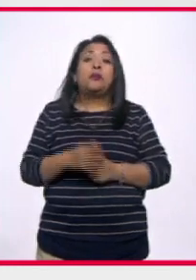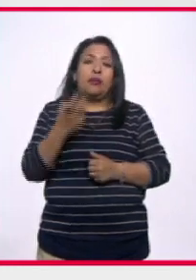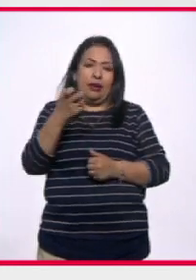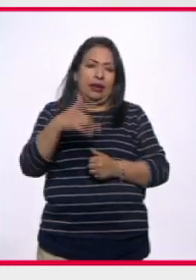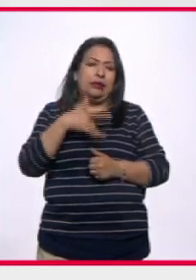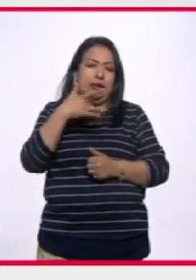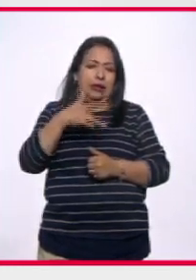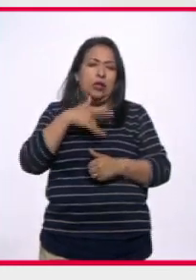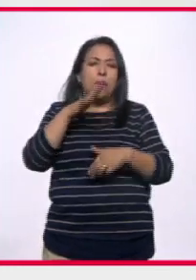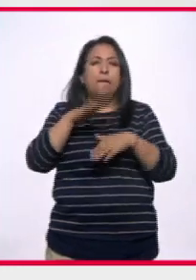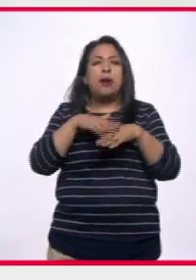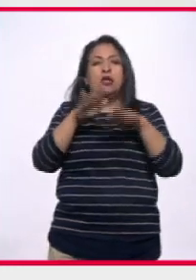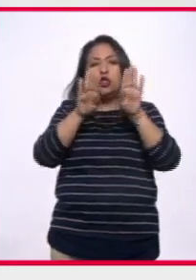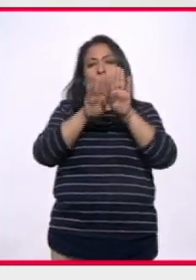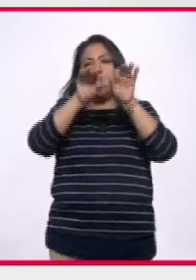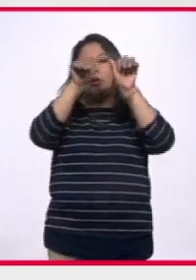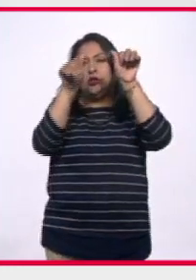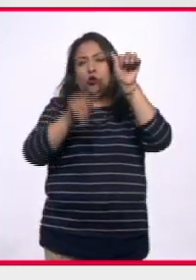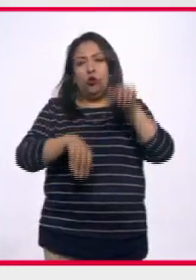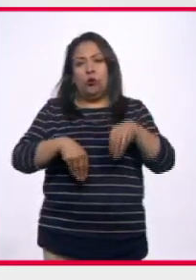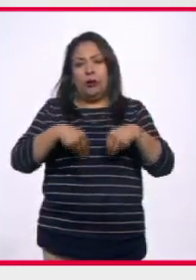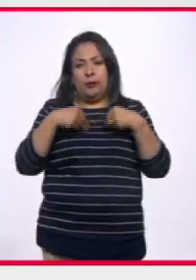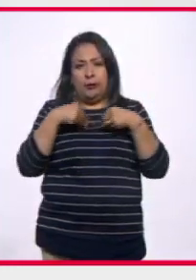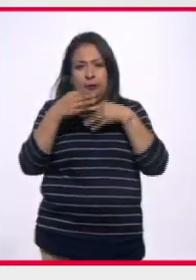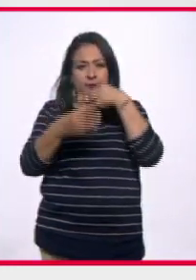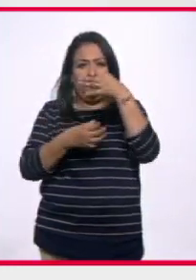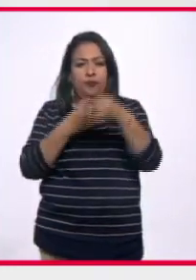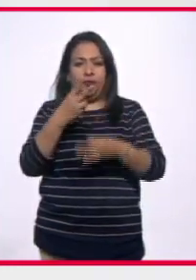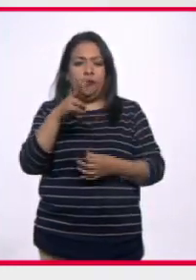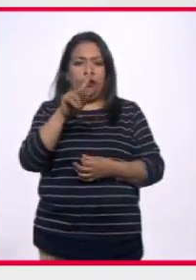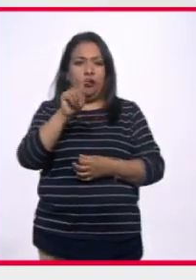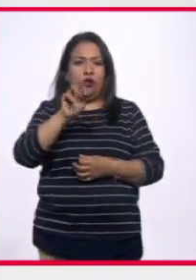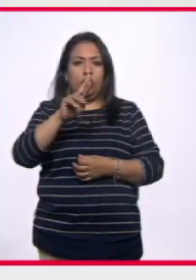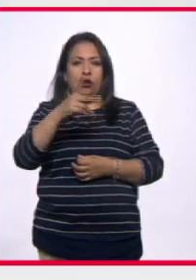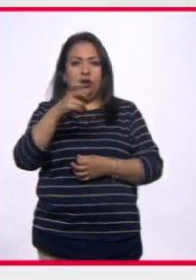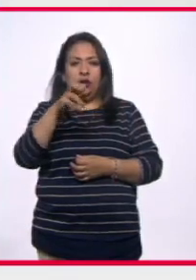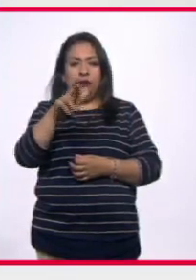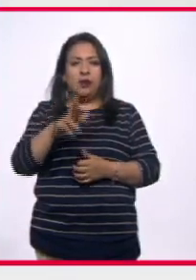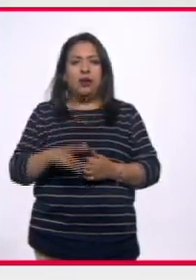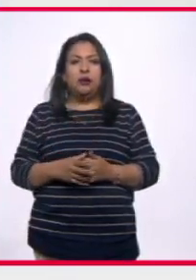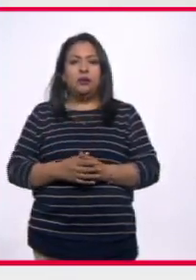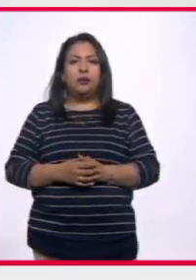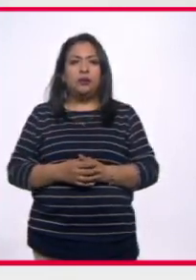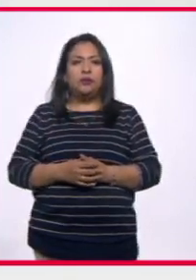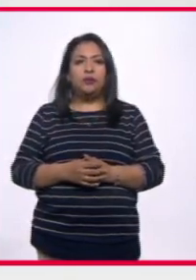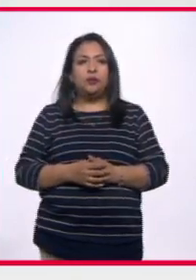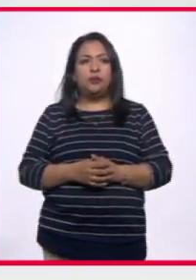aspecto fresco pcia noticias 22 víctor gaspar